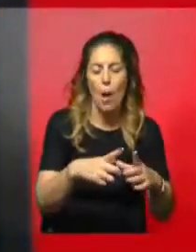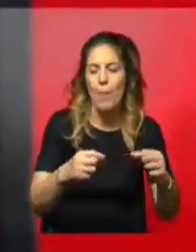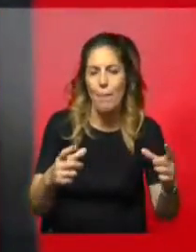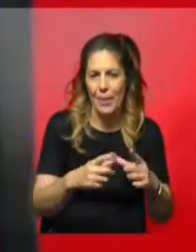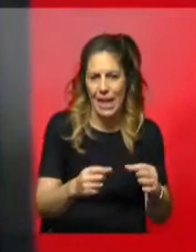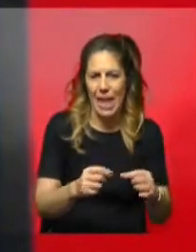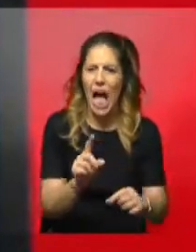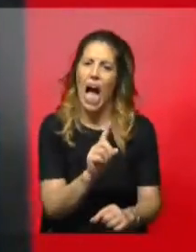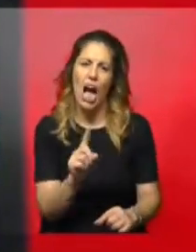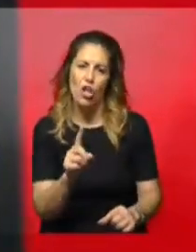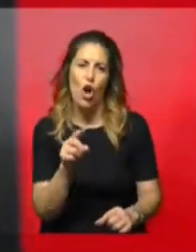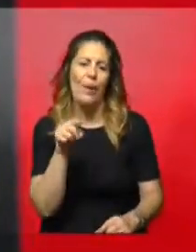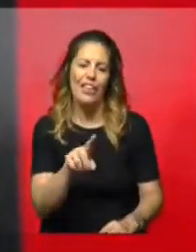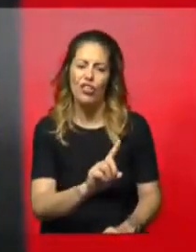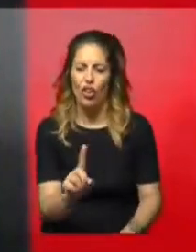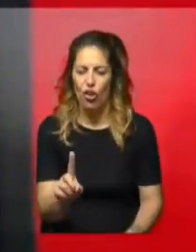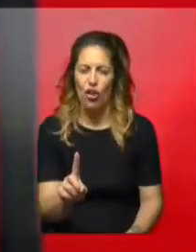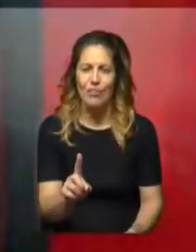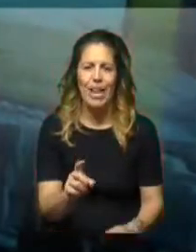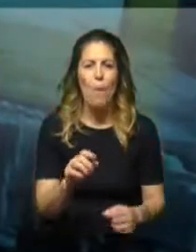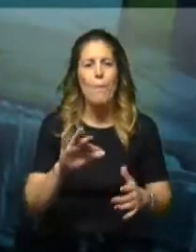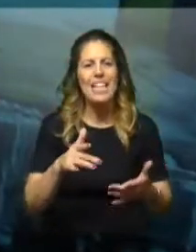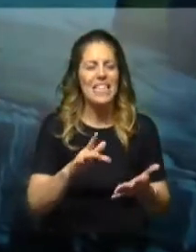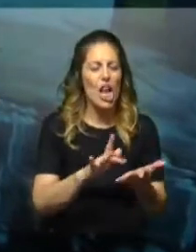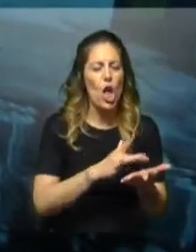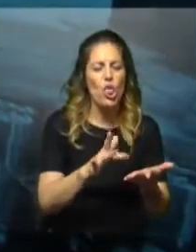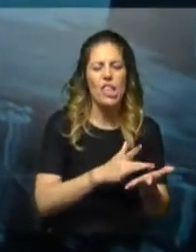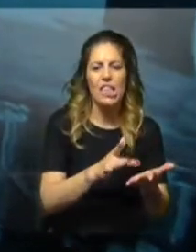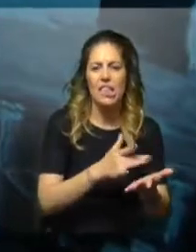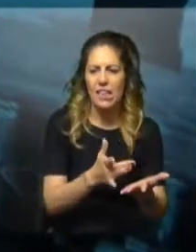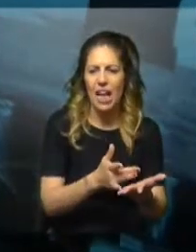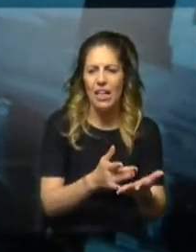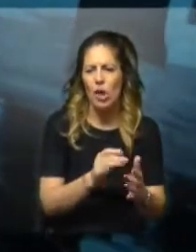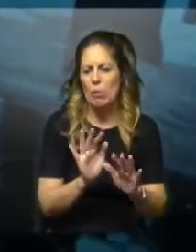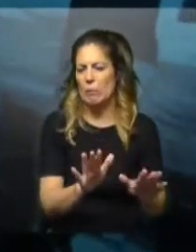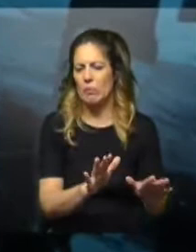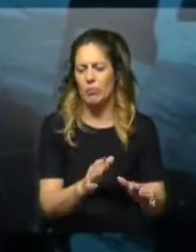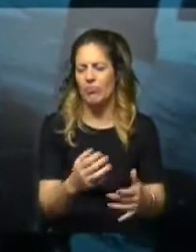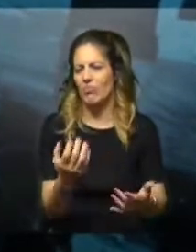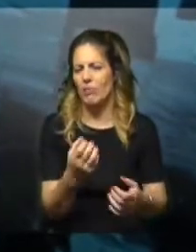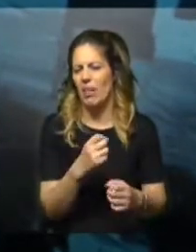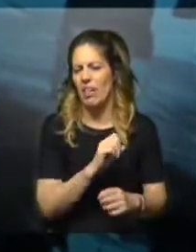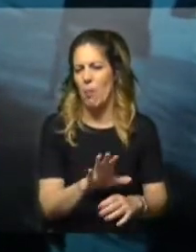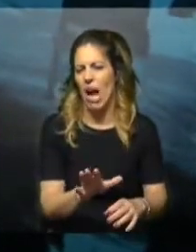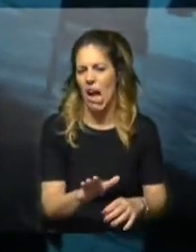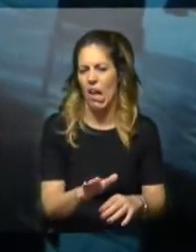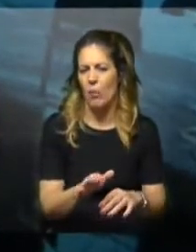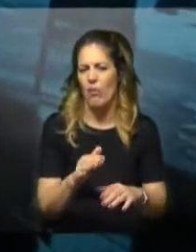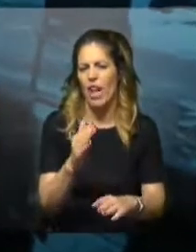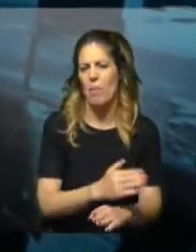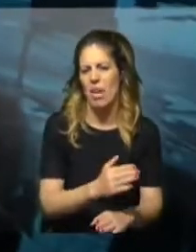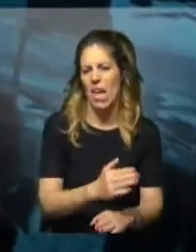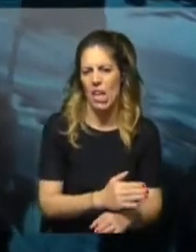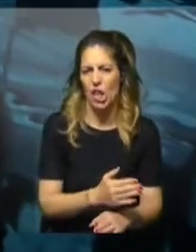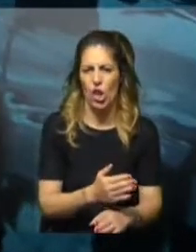ah no pero a mí esto y lo digital parecería que fuera como despectivo como que uno trabaja sobre una